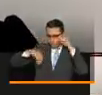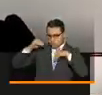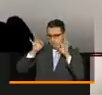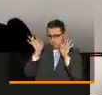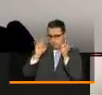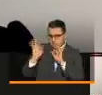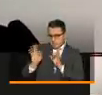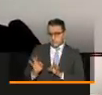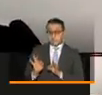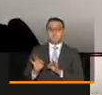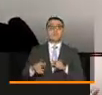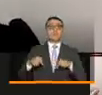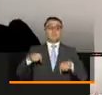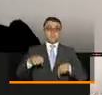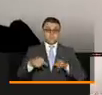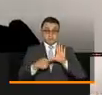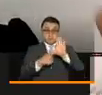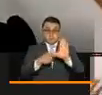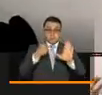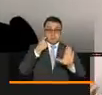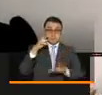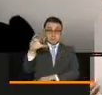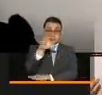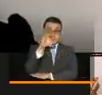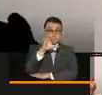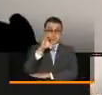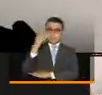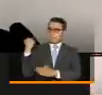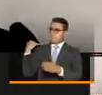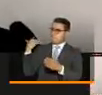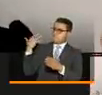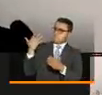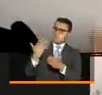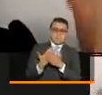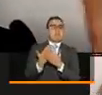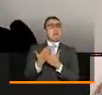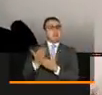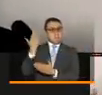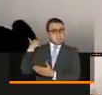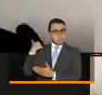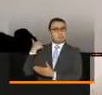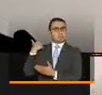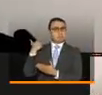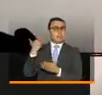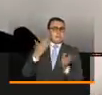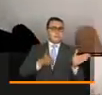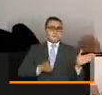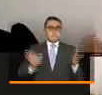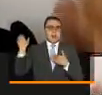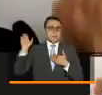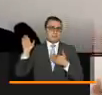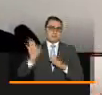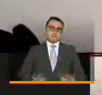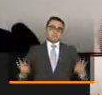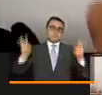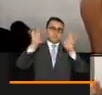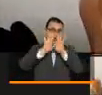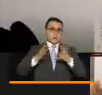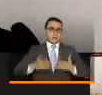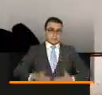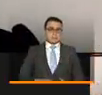que en nuestro país hemos tenido claro este patrón, el patrón de la planeación. Es por eso que